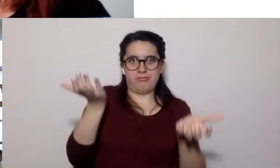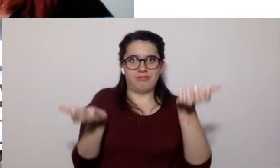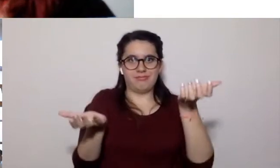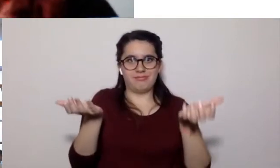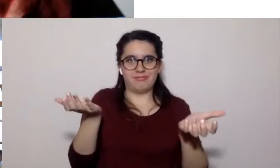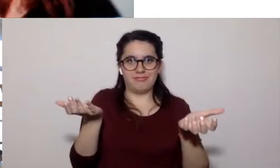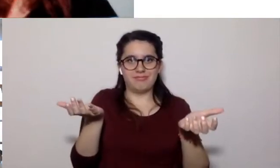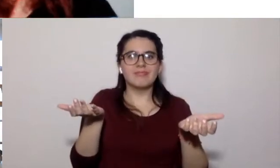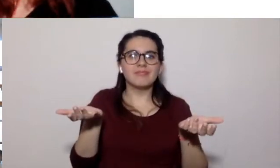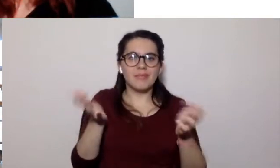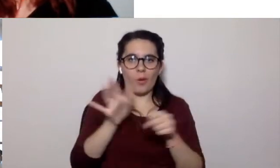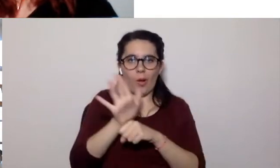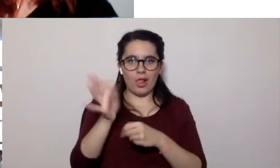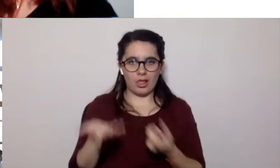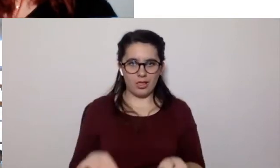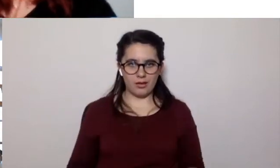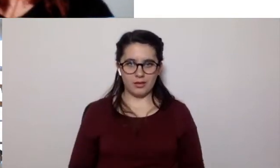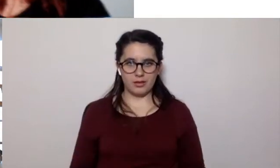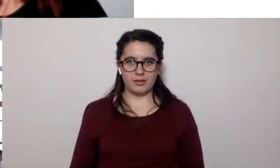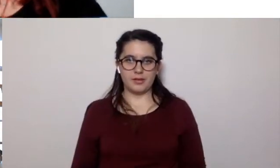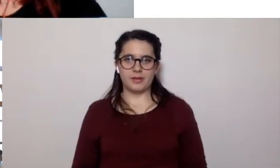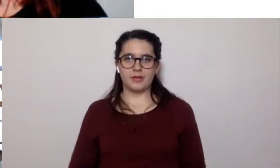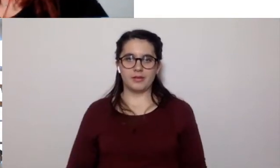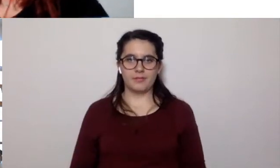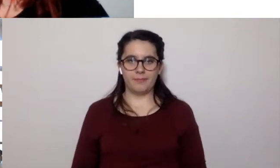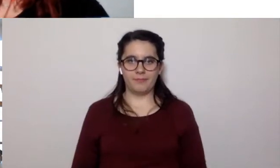Otra manera, por ejemplo, es